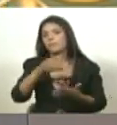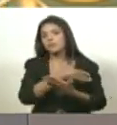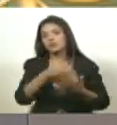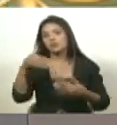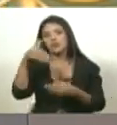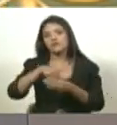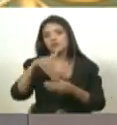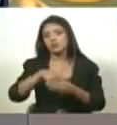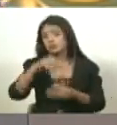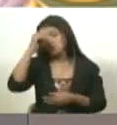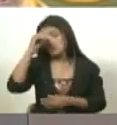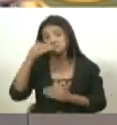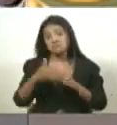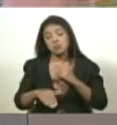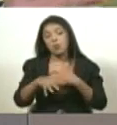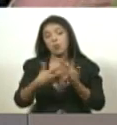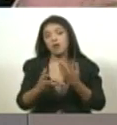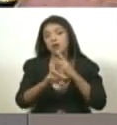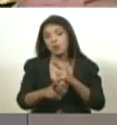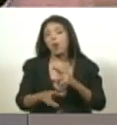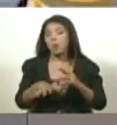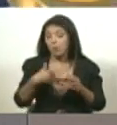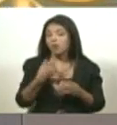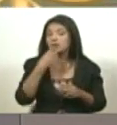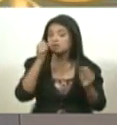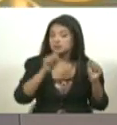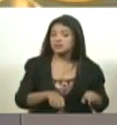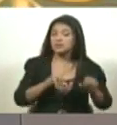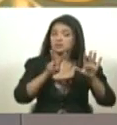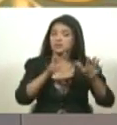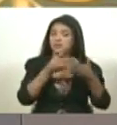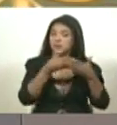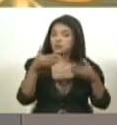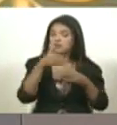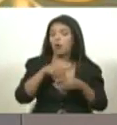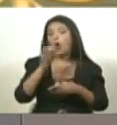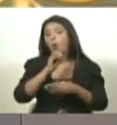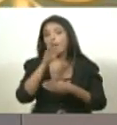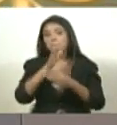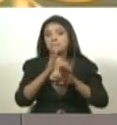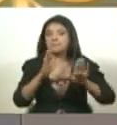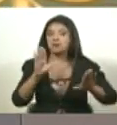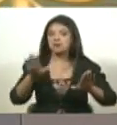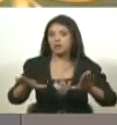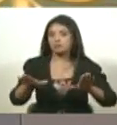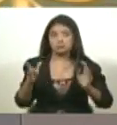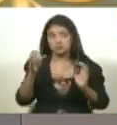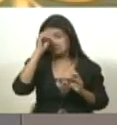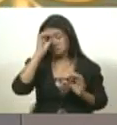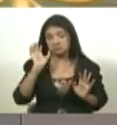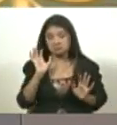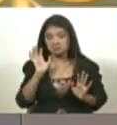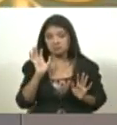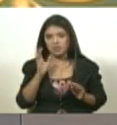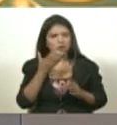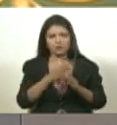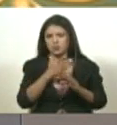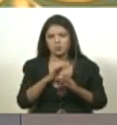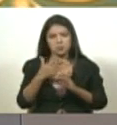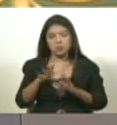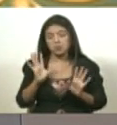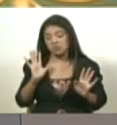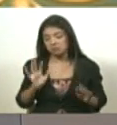votos de no se sabe qué, porque puede ser 7 millones de votos o mitad y mitad, ¿verdad? 5, nadie sabe. Eso no importa